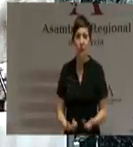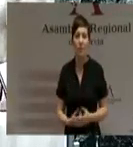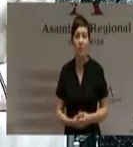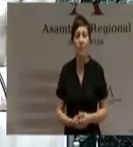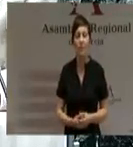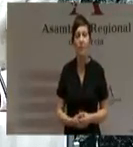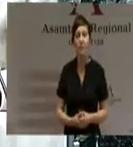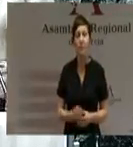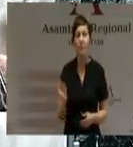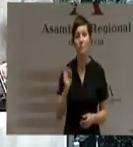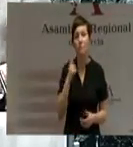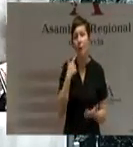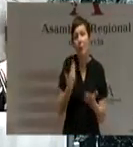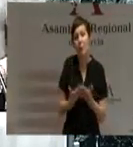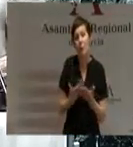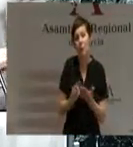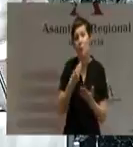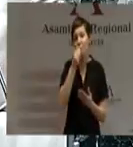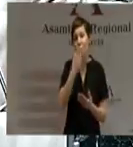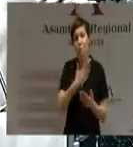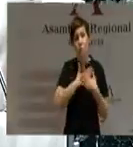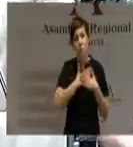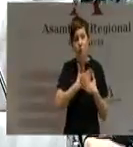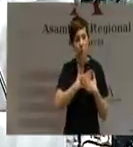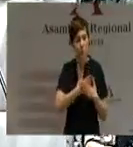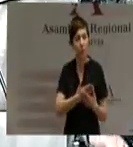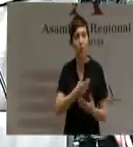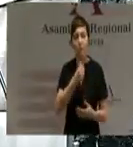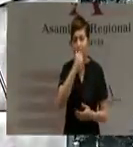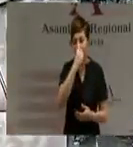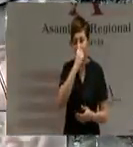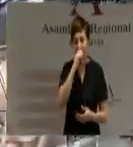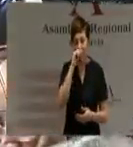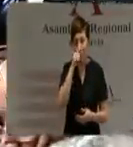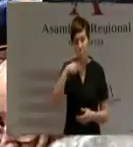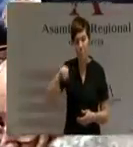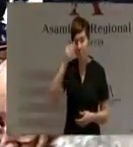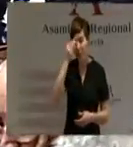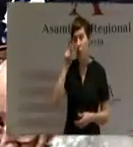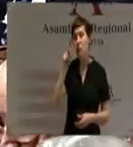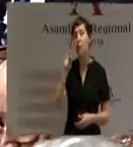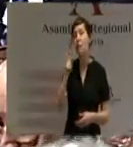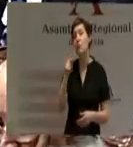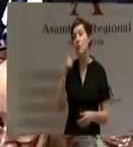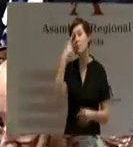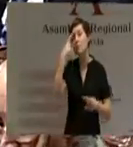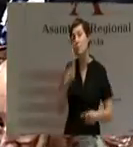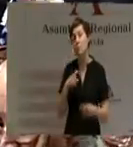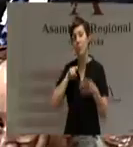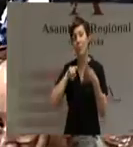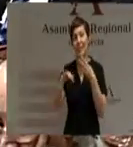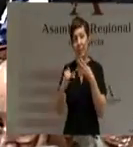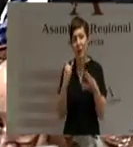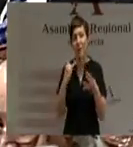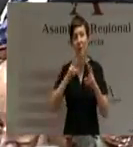Como demostración de buena voluntad, además, le pediríamos que, si de verdad cree en la transparencia y en la regeneración, empiece